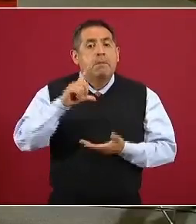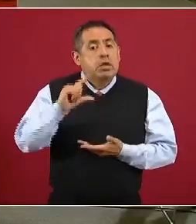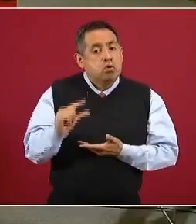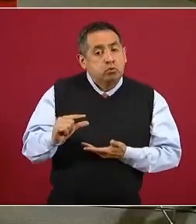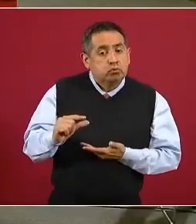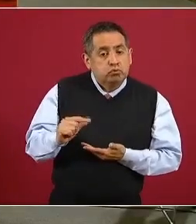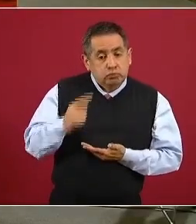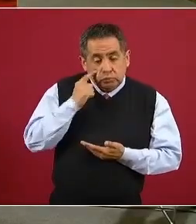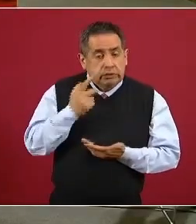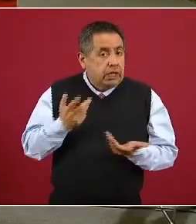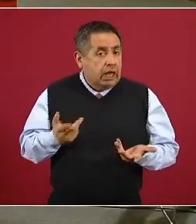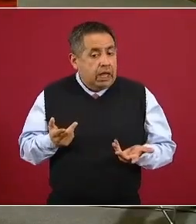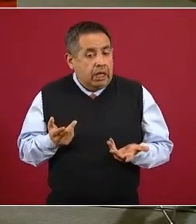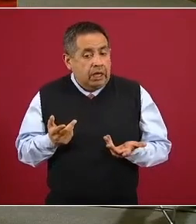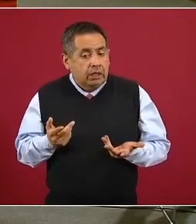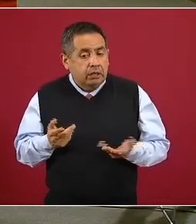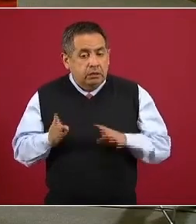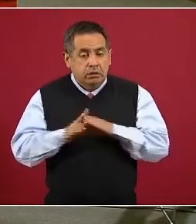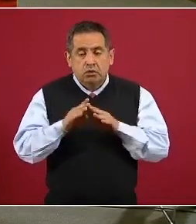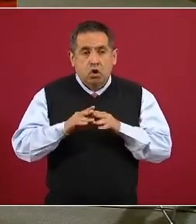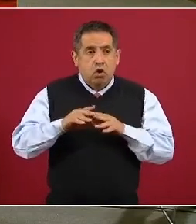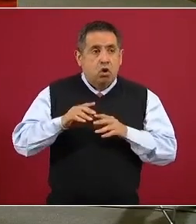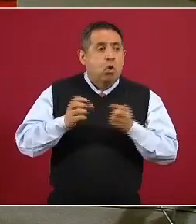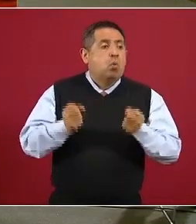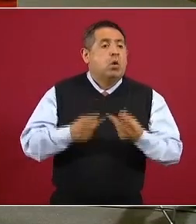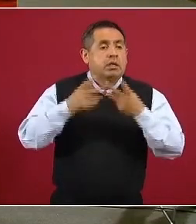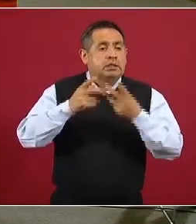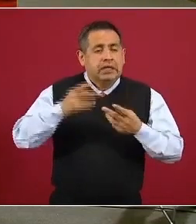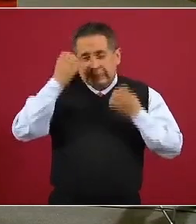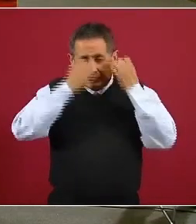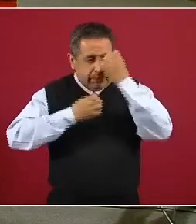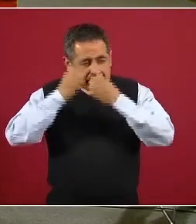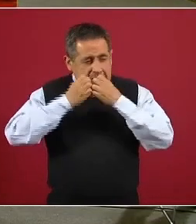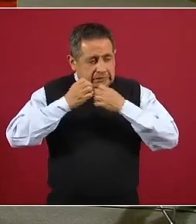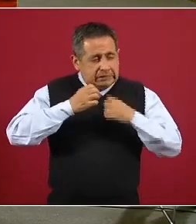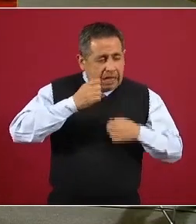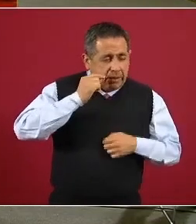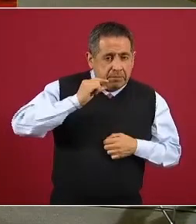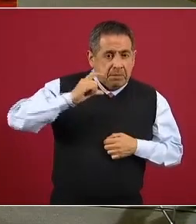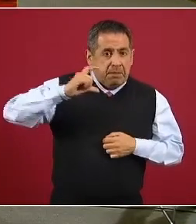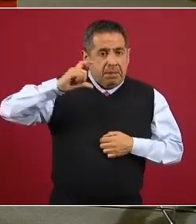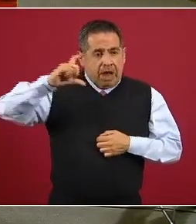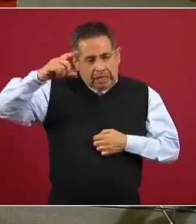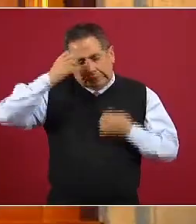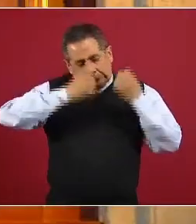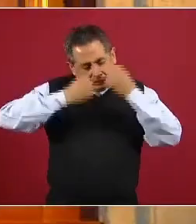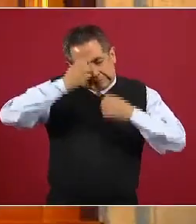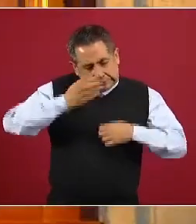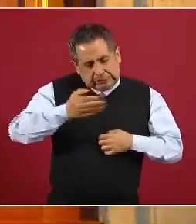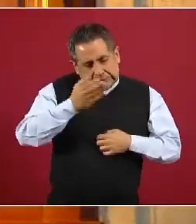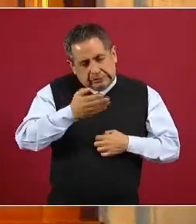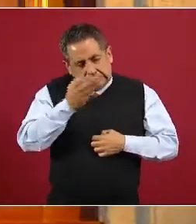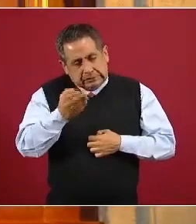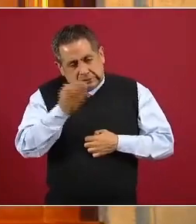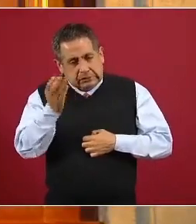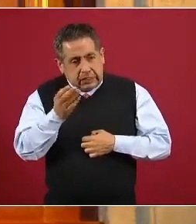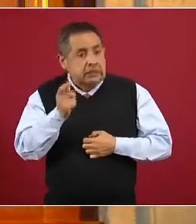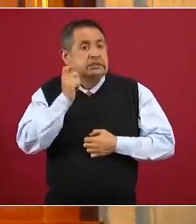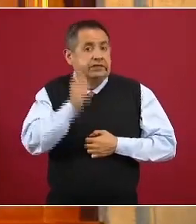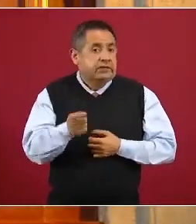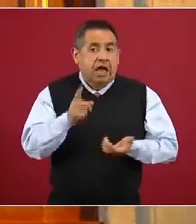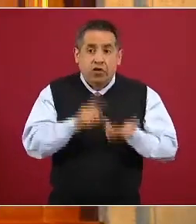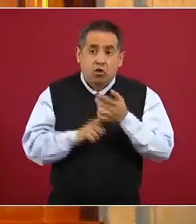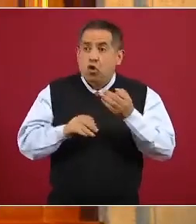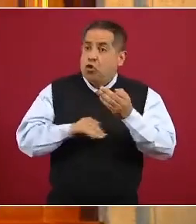Es decir, que no porque yo incremente el número de pruebas, ¿sí?, o siga realizando el mismo número de pruebas como lo he hecho hasta el momento